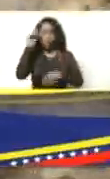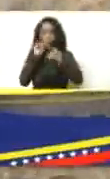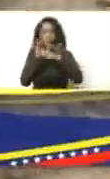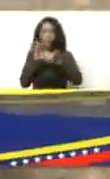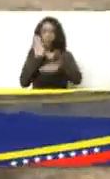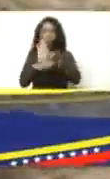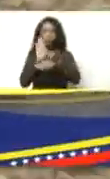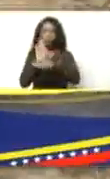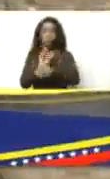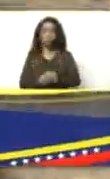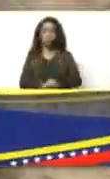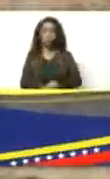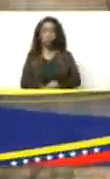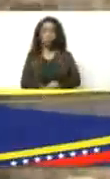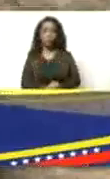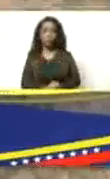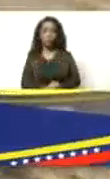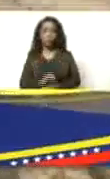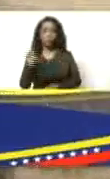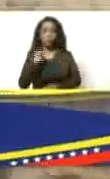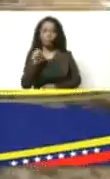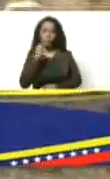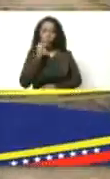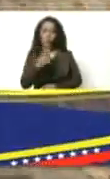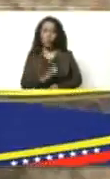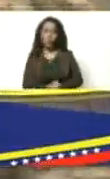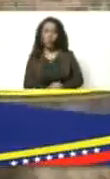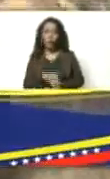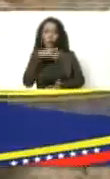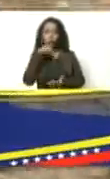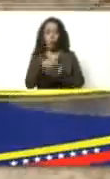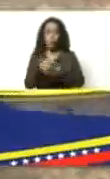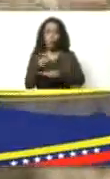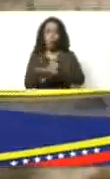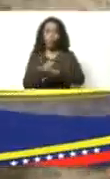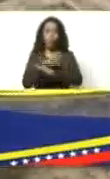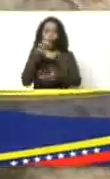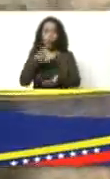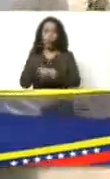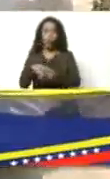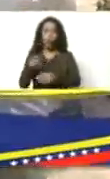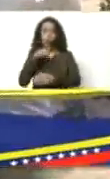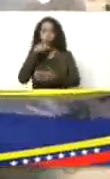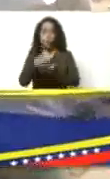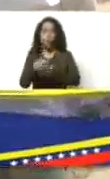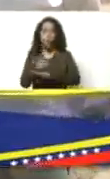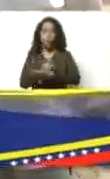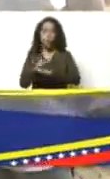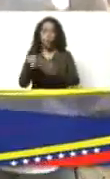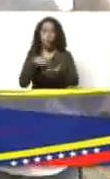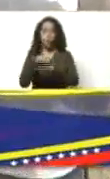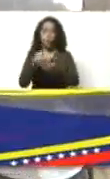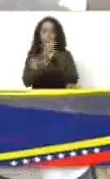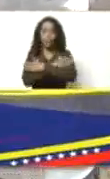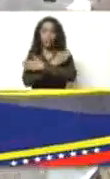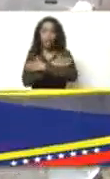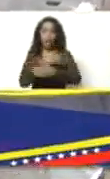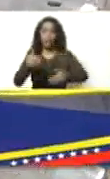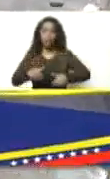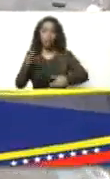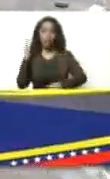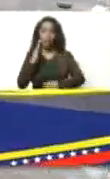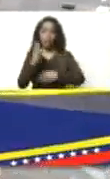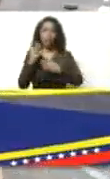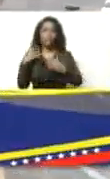y lo proteja. Así es, bueno, en nombre del gobierno regional, en nombre del gobierno, por supuesto, nacional, felicitar el esfuerzo que viene